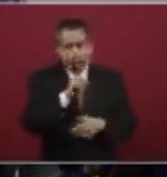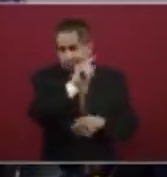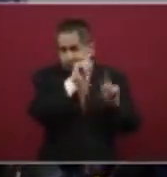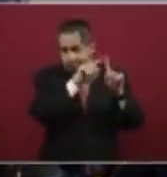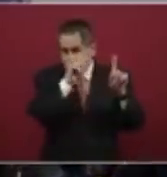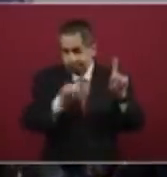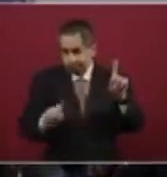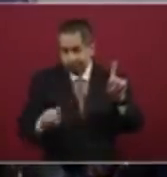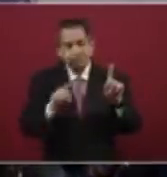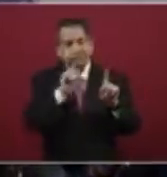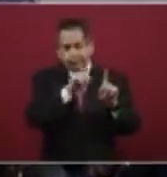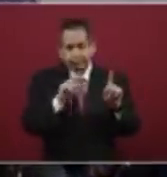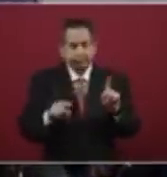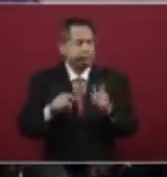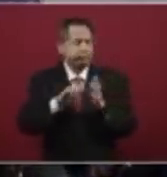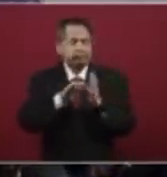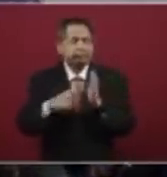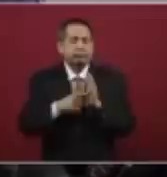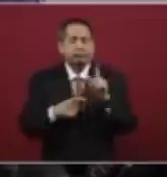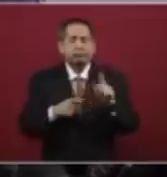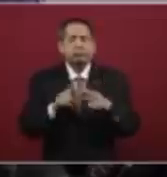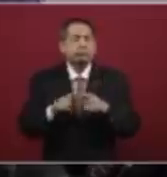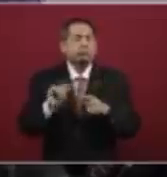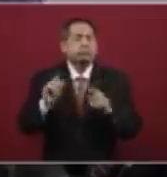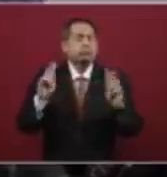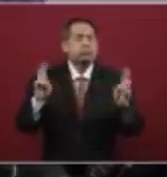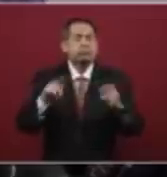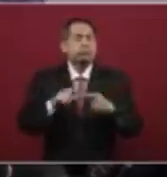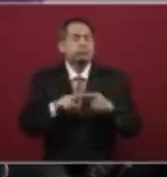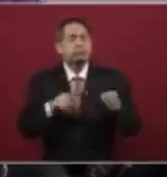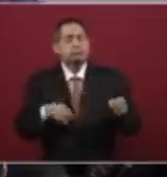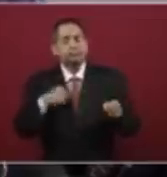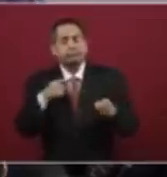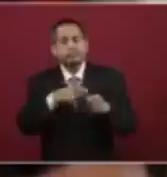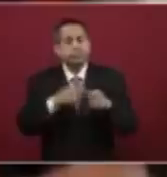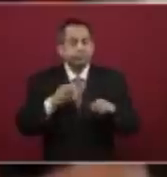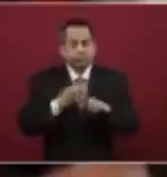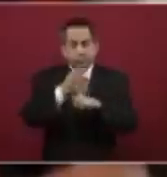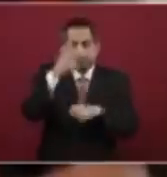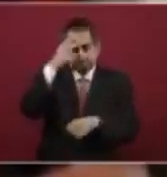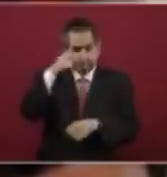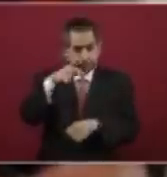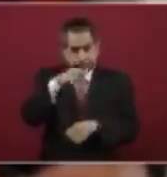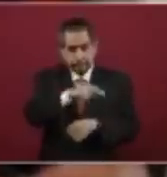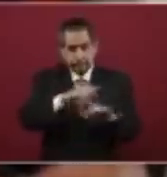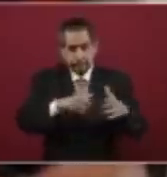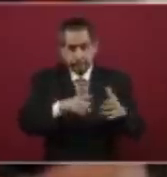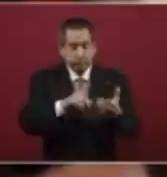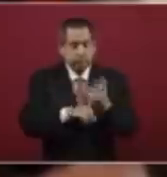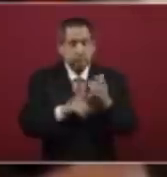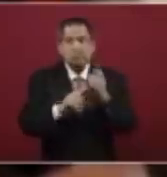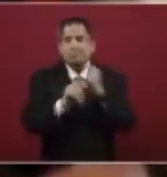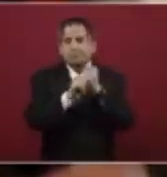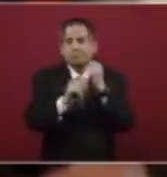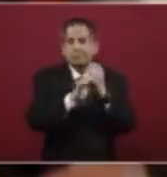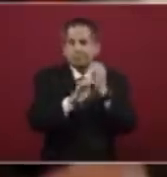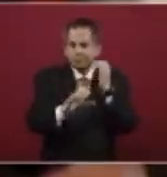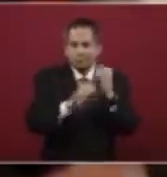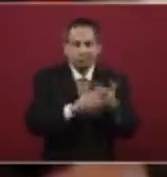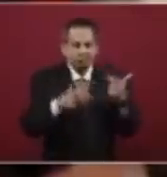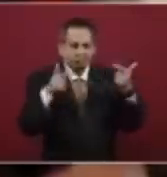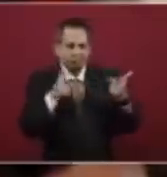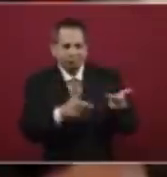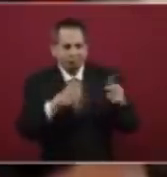Dos ejemplos específicos: uno, el tema que se está viviendo en el Estado de México, en los transportes, donde ya